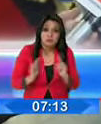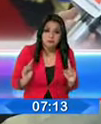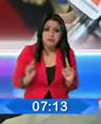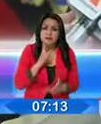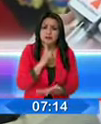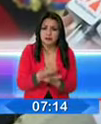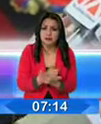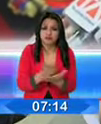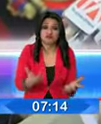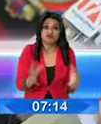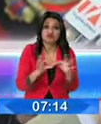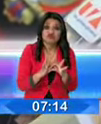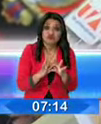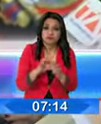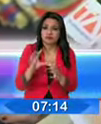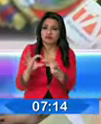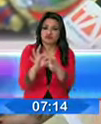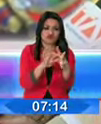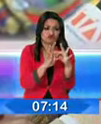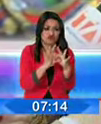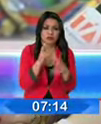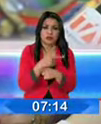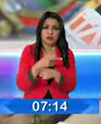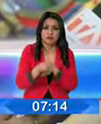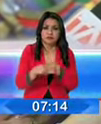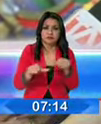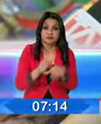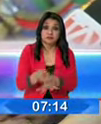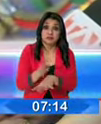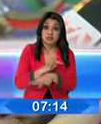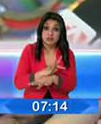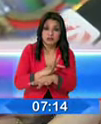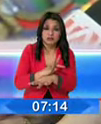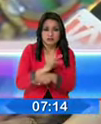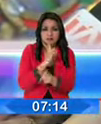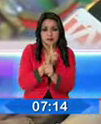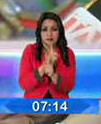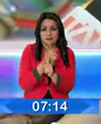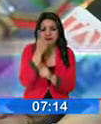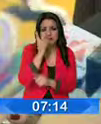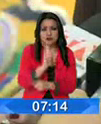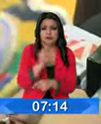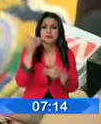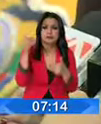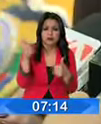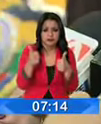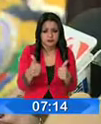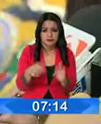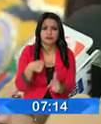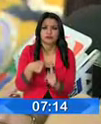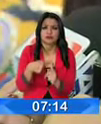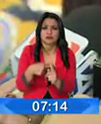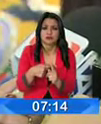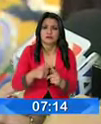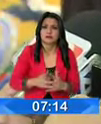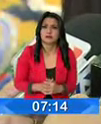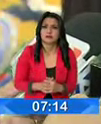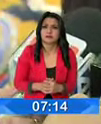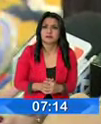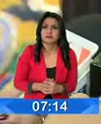pesar de la correlación de fuerzas que hay en el call hemos tomado una posición política y eso es positivo que no hay por qué vender humo